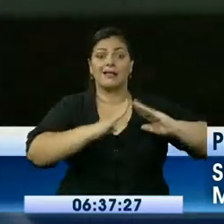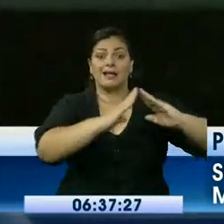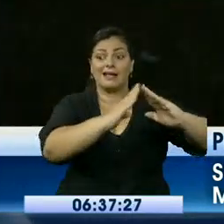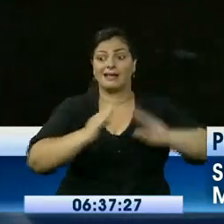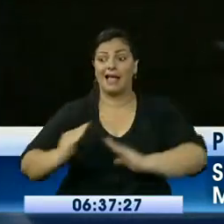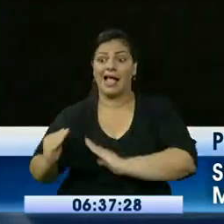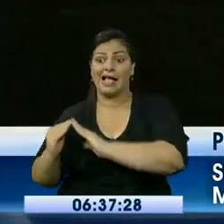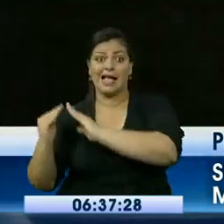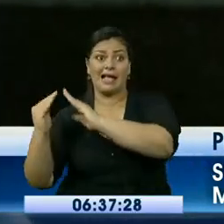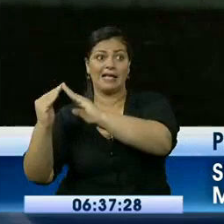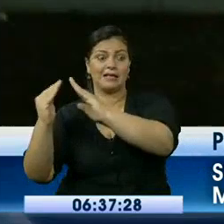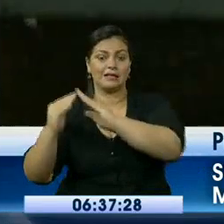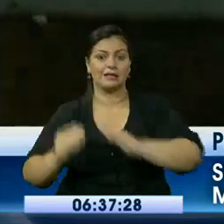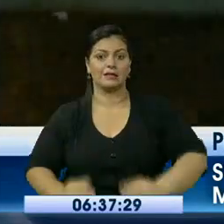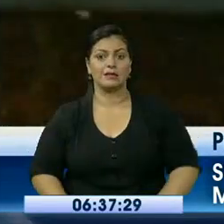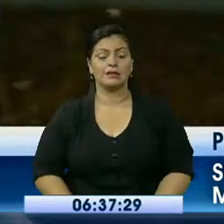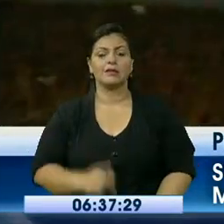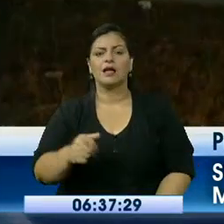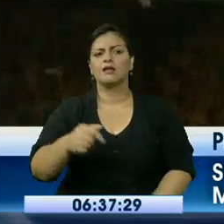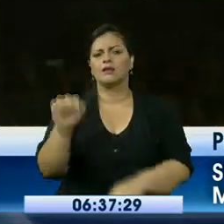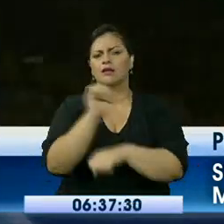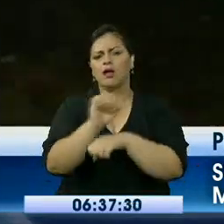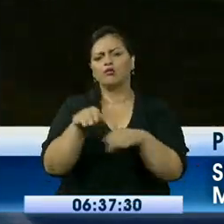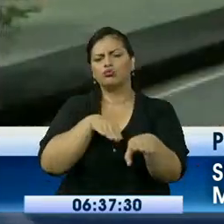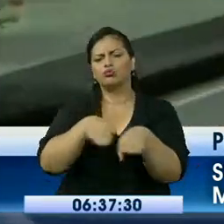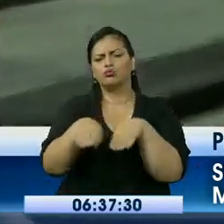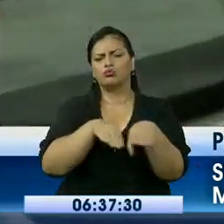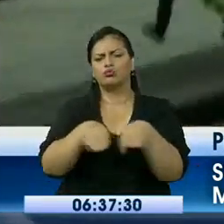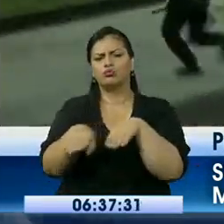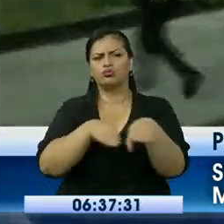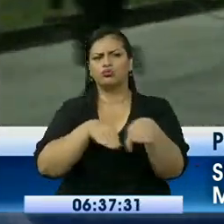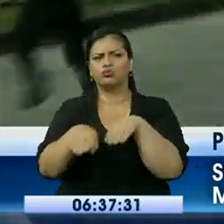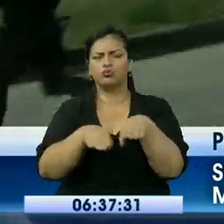vehicular, se prestan para el cometimiento de delitos.